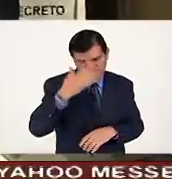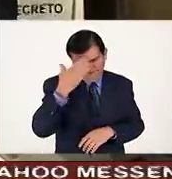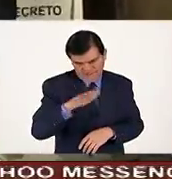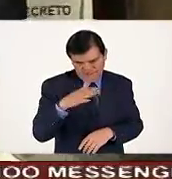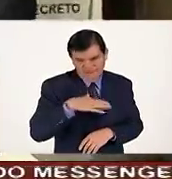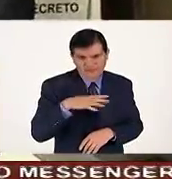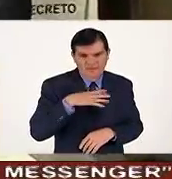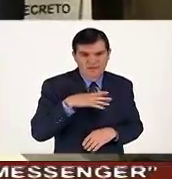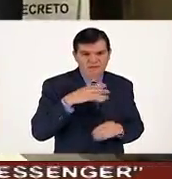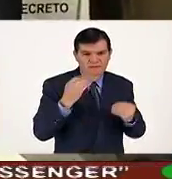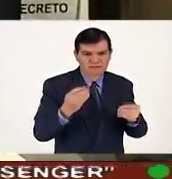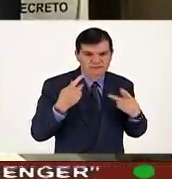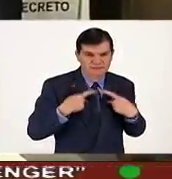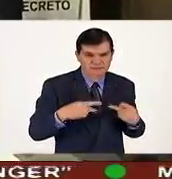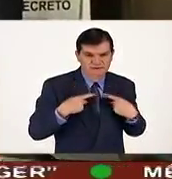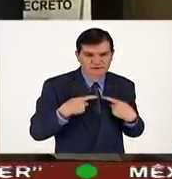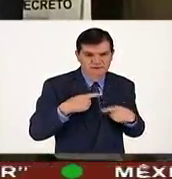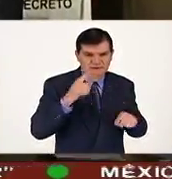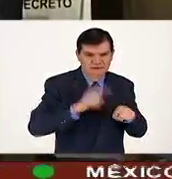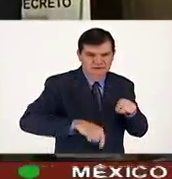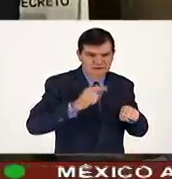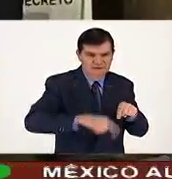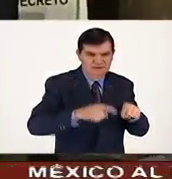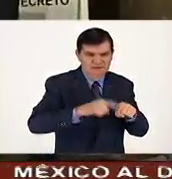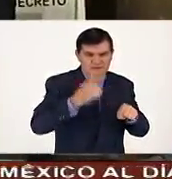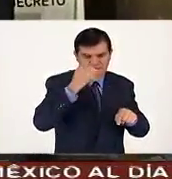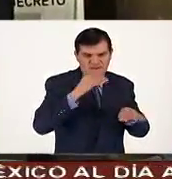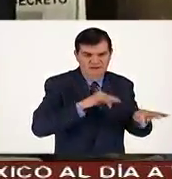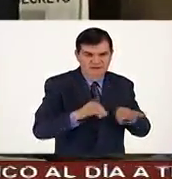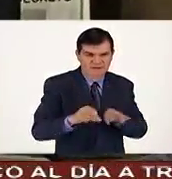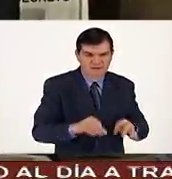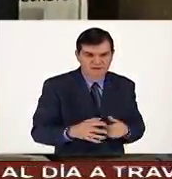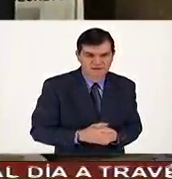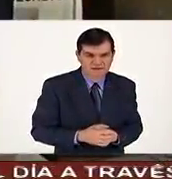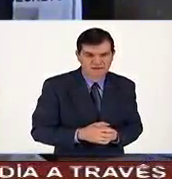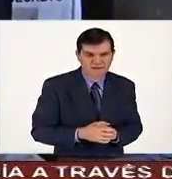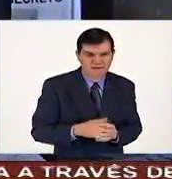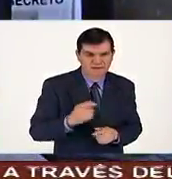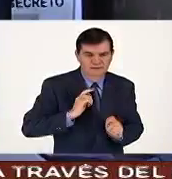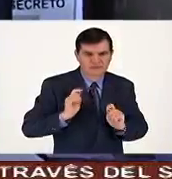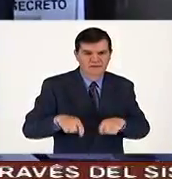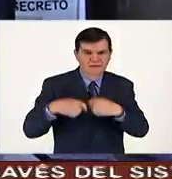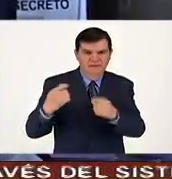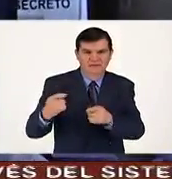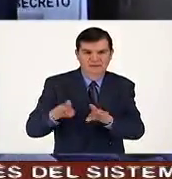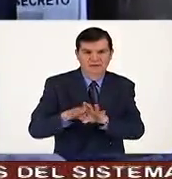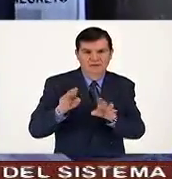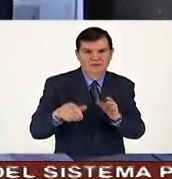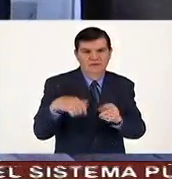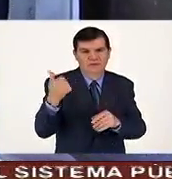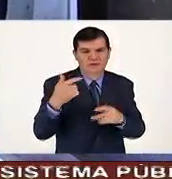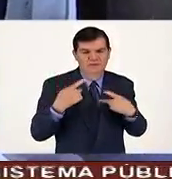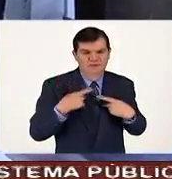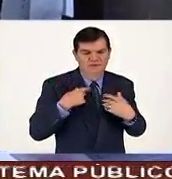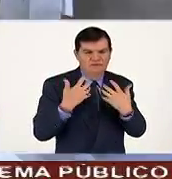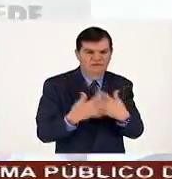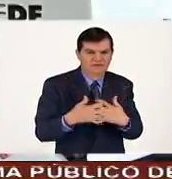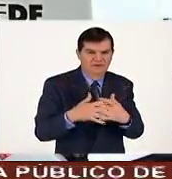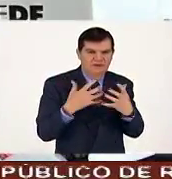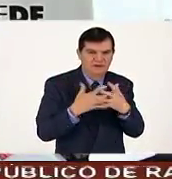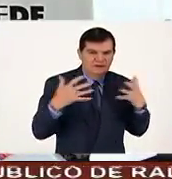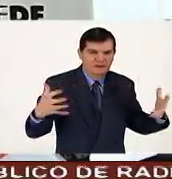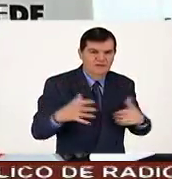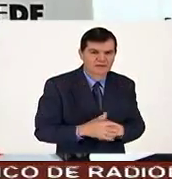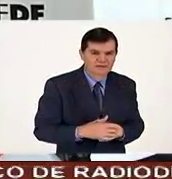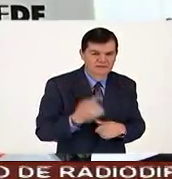van a dejar a mucha gente sin su lugar de trabajo, ¿sí? Y se la van a dar a transnacionales, no a grandes empresas.